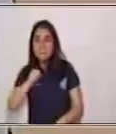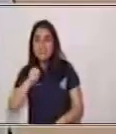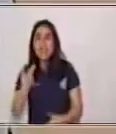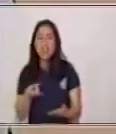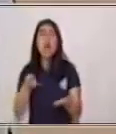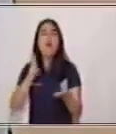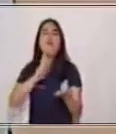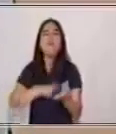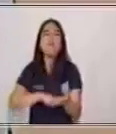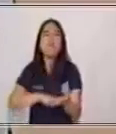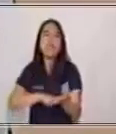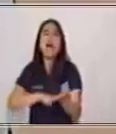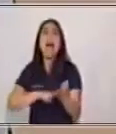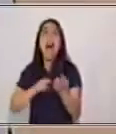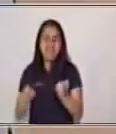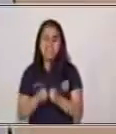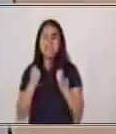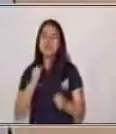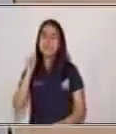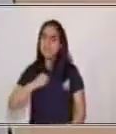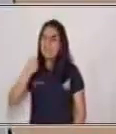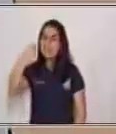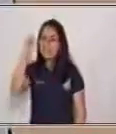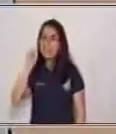ejemplo. No sé qué haremos.